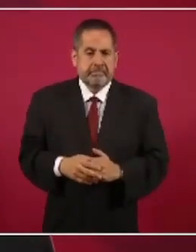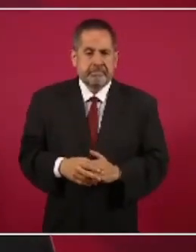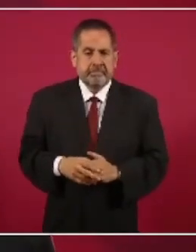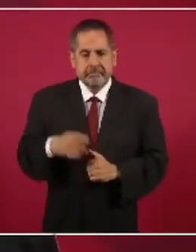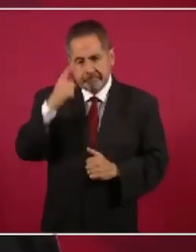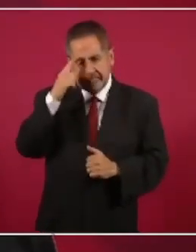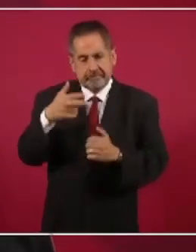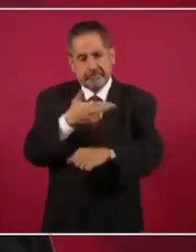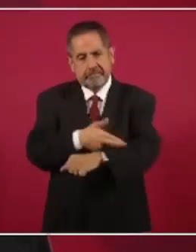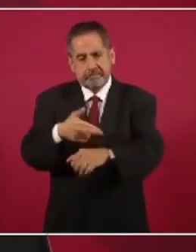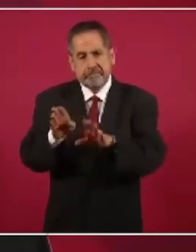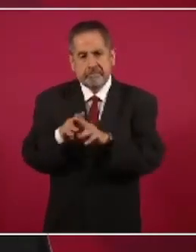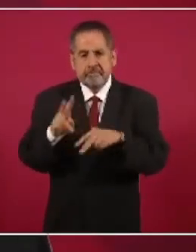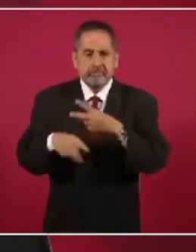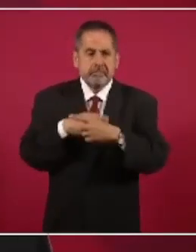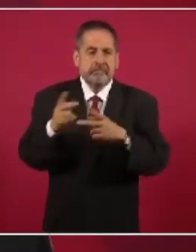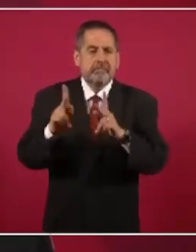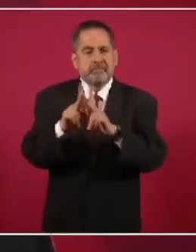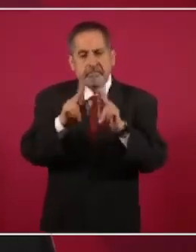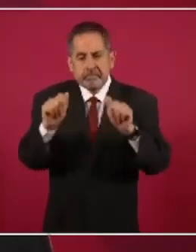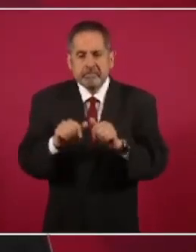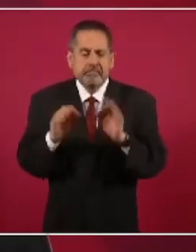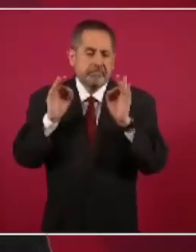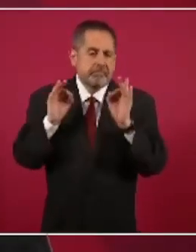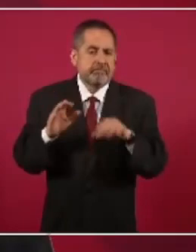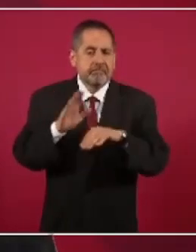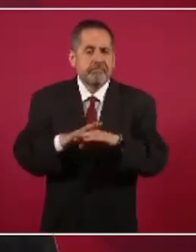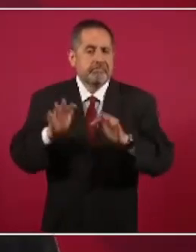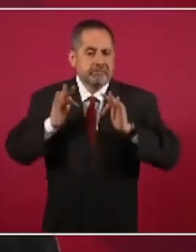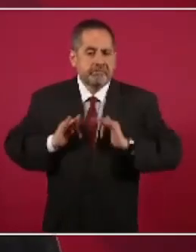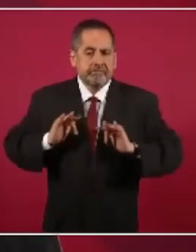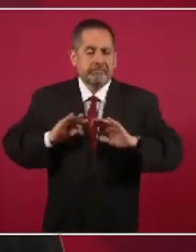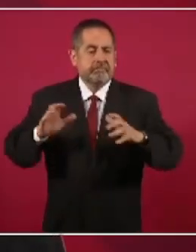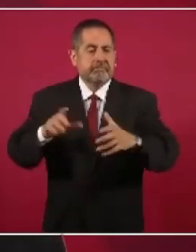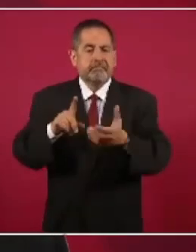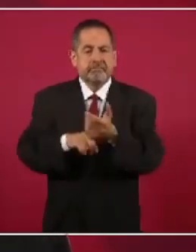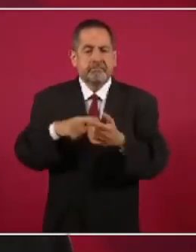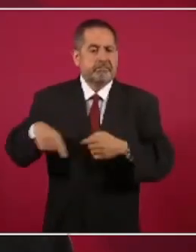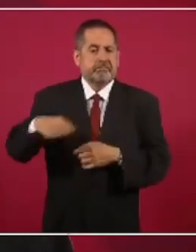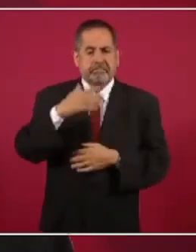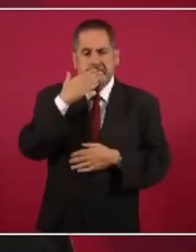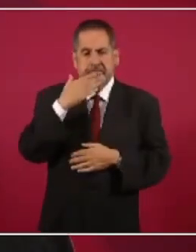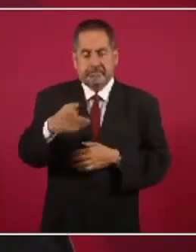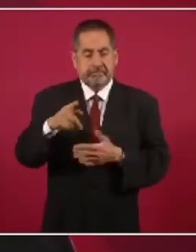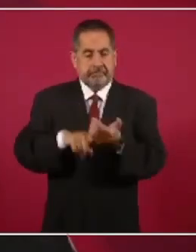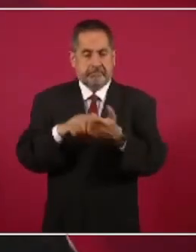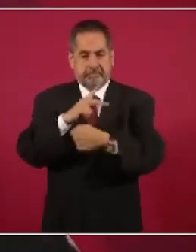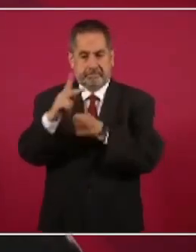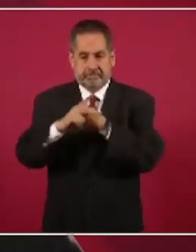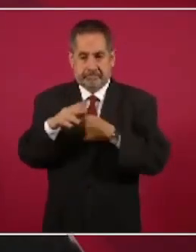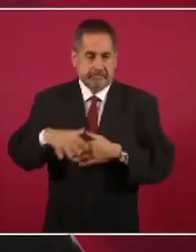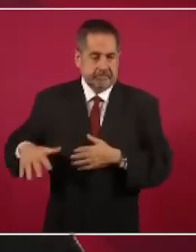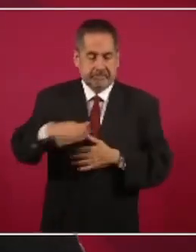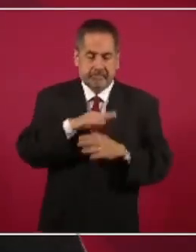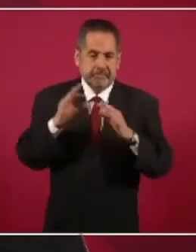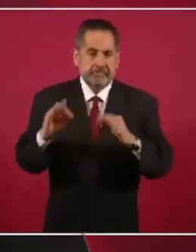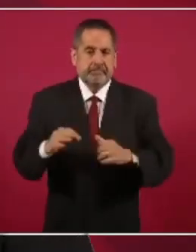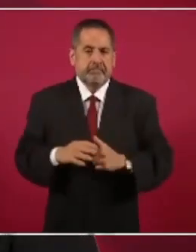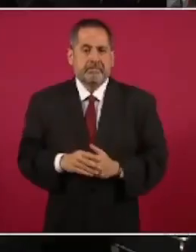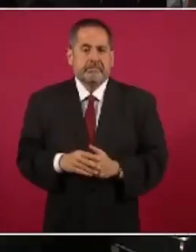para garantizar la paz, la tranquilidad en el país